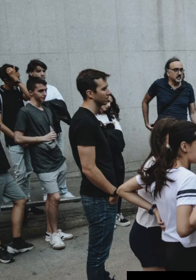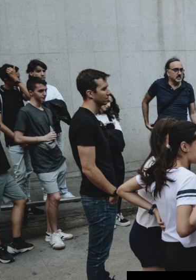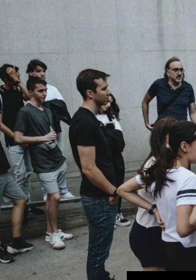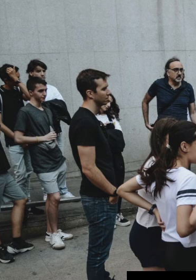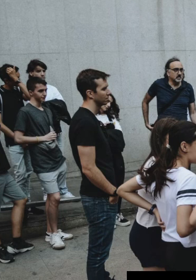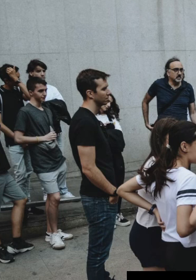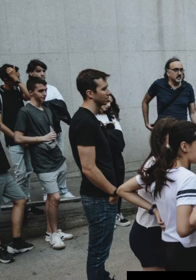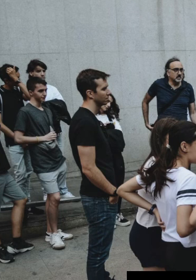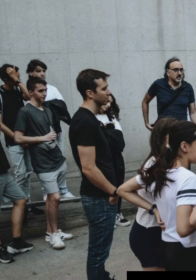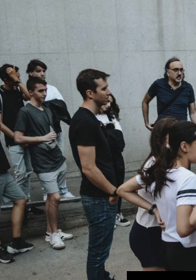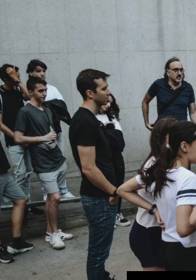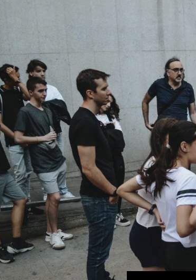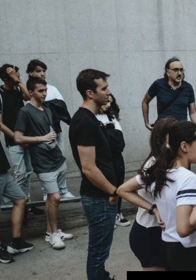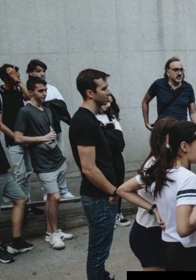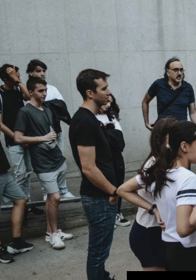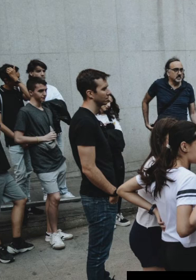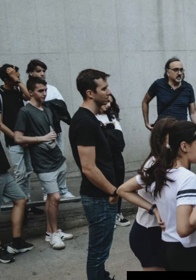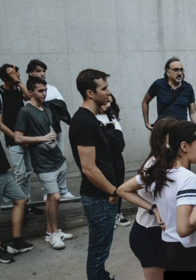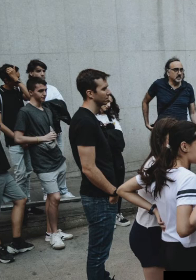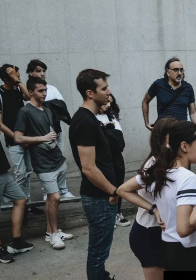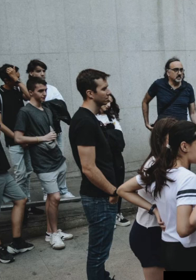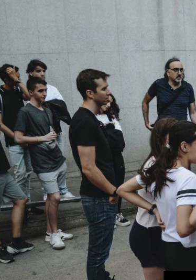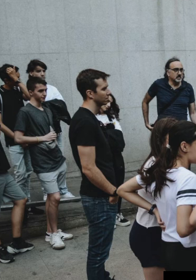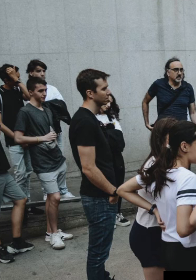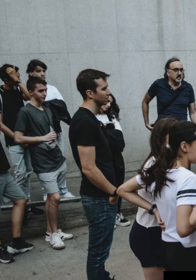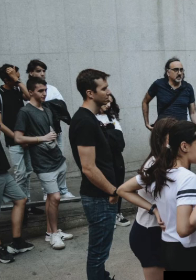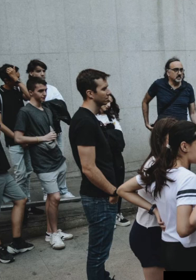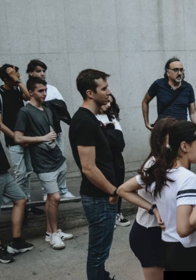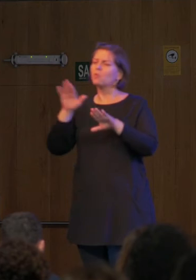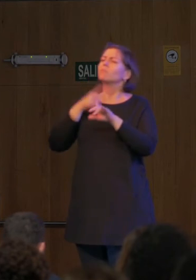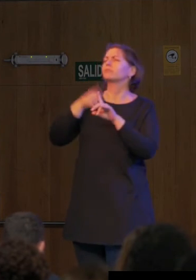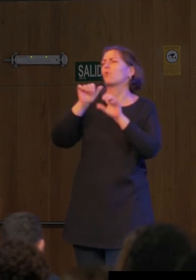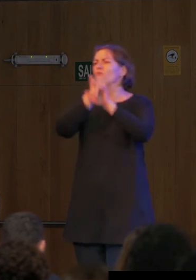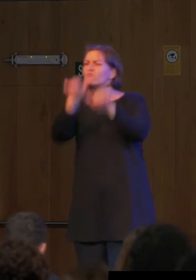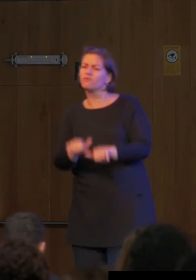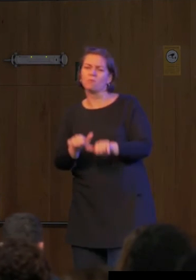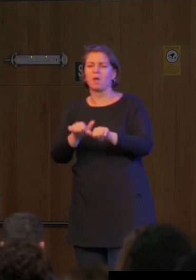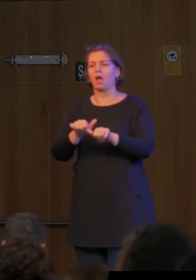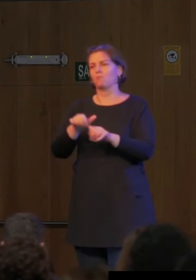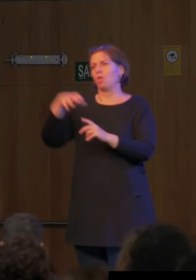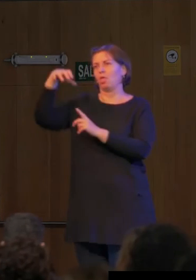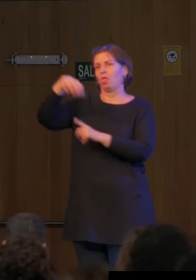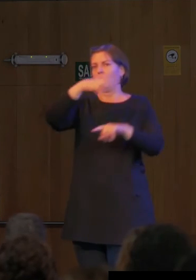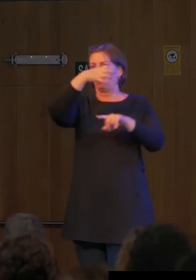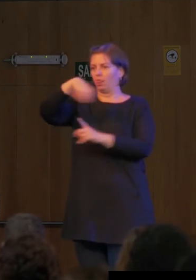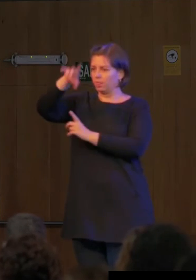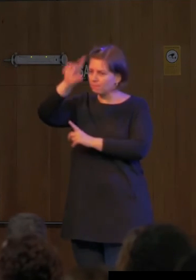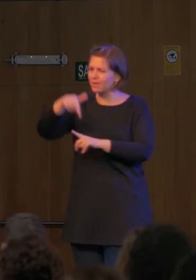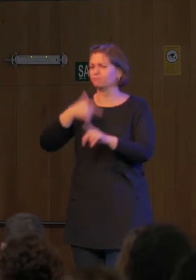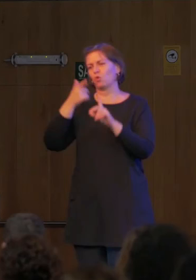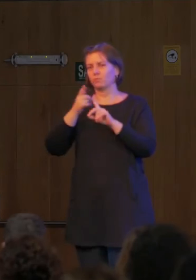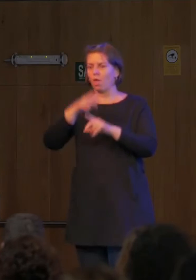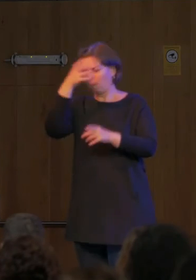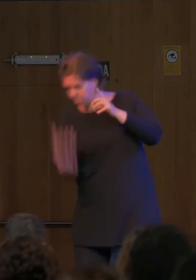aerostáticos y cohetes, así como formas para evitar daños, como paracaídas u otras maneras de evitar